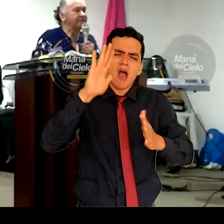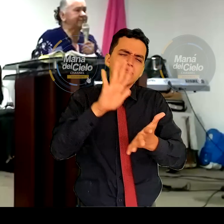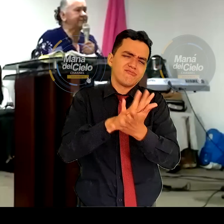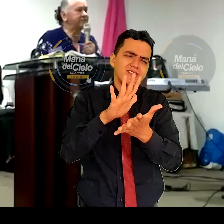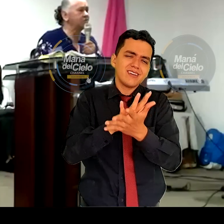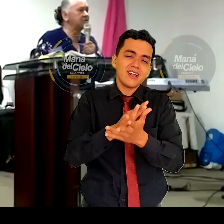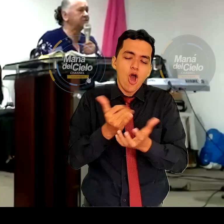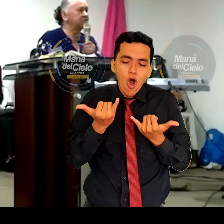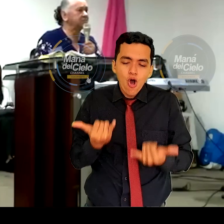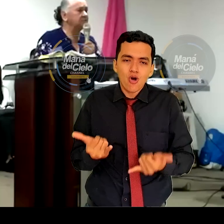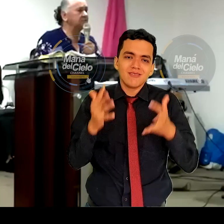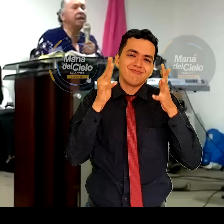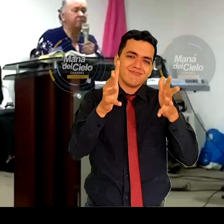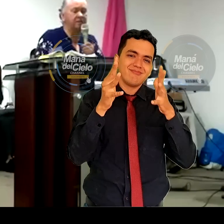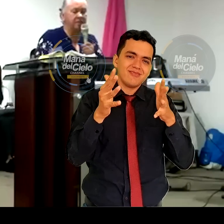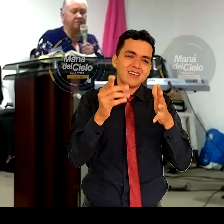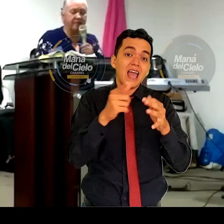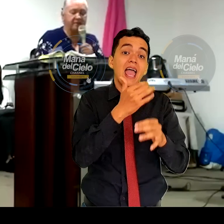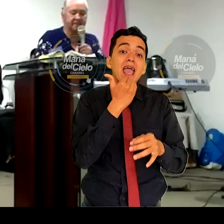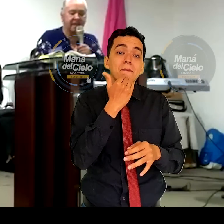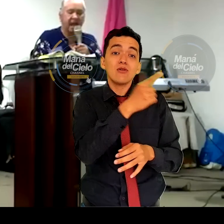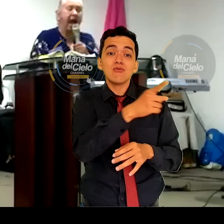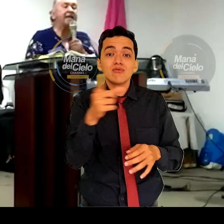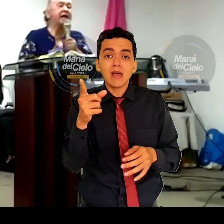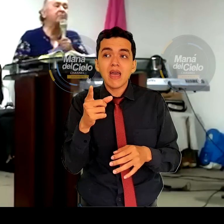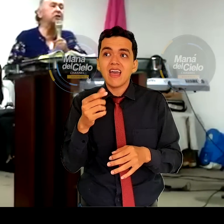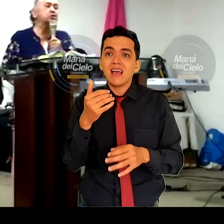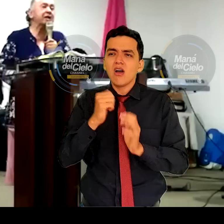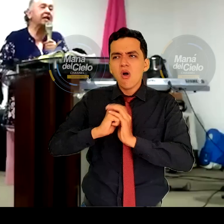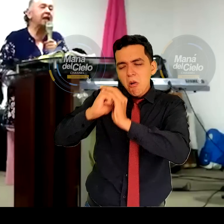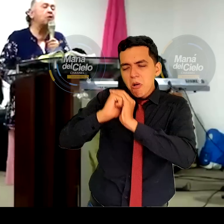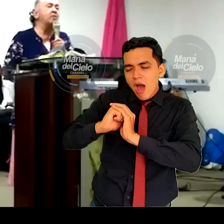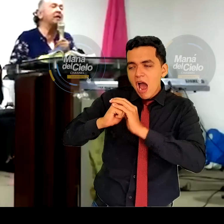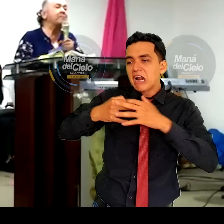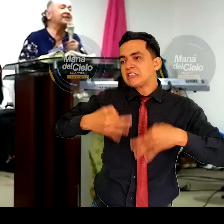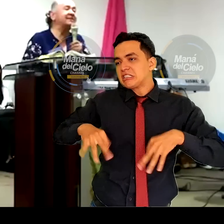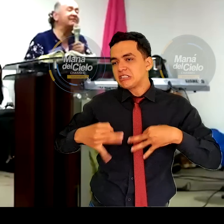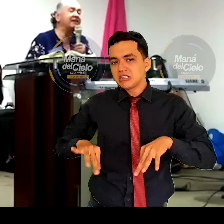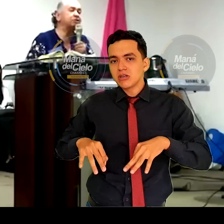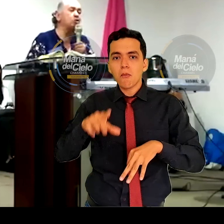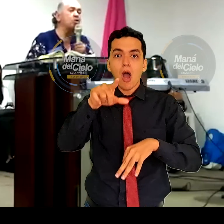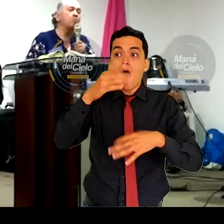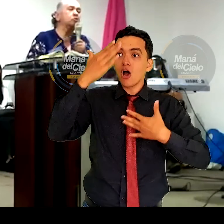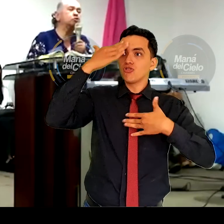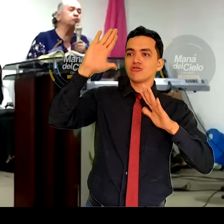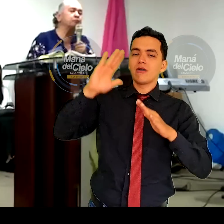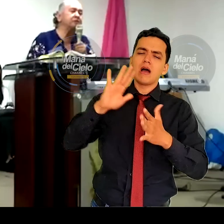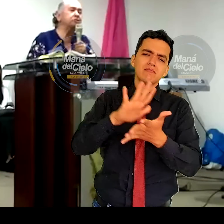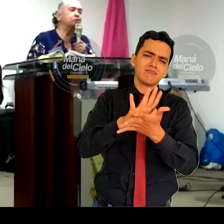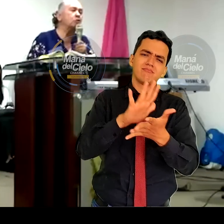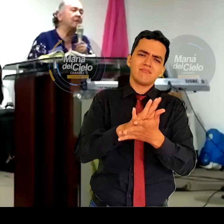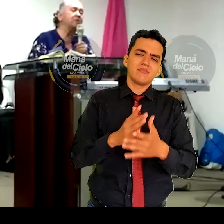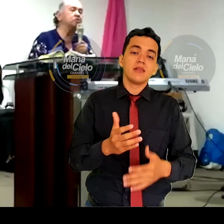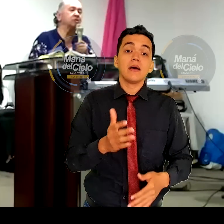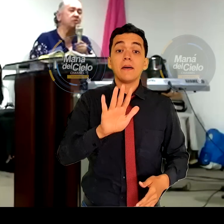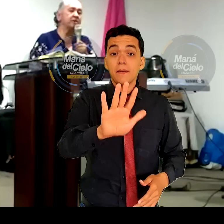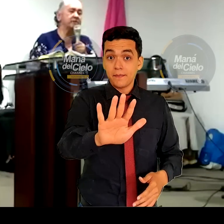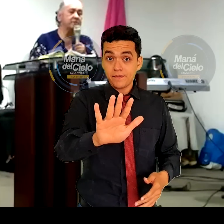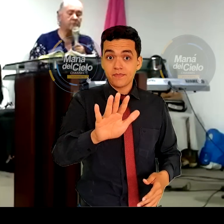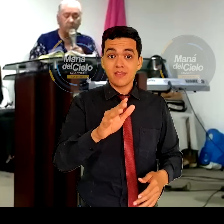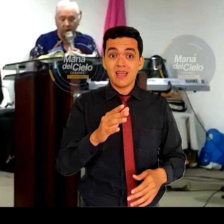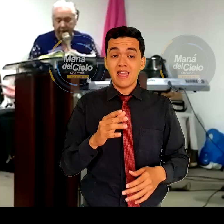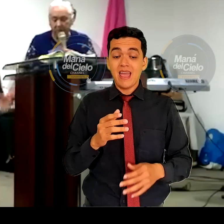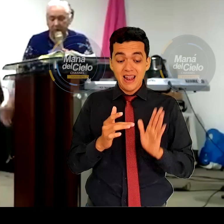Con buenas intenciones. Y la Biblia misma dice, hay caminos que al hombre le parecen derechos, pero su fin son caminos de